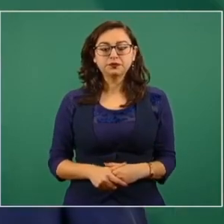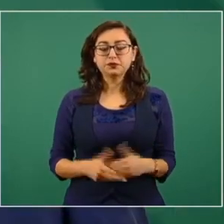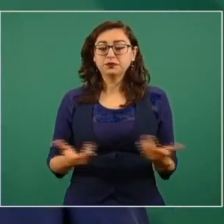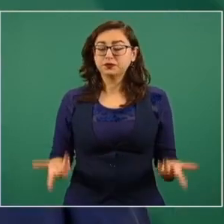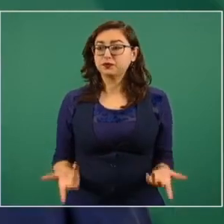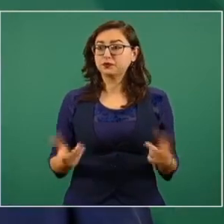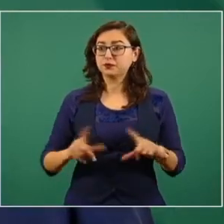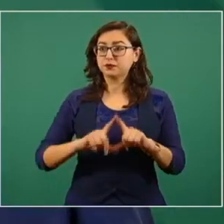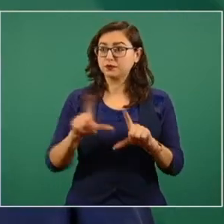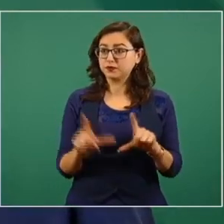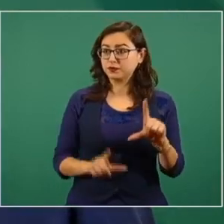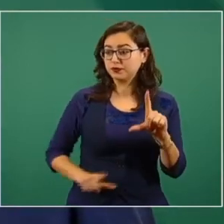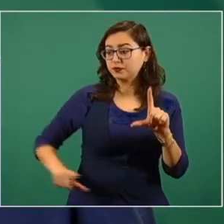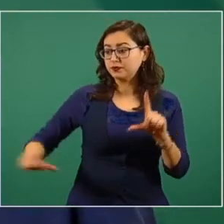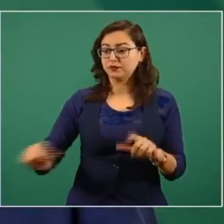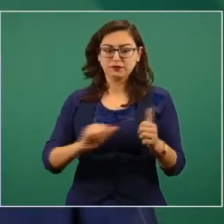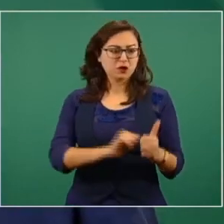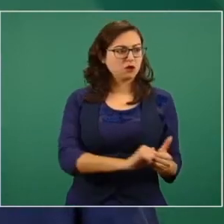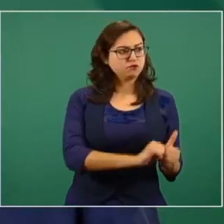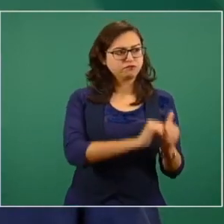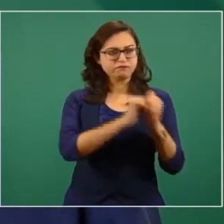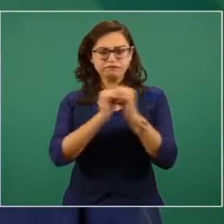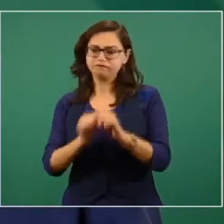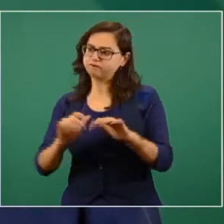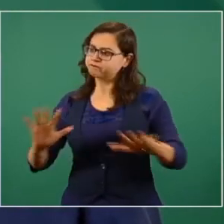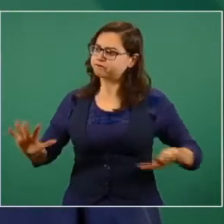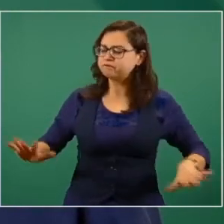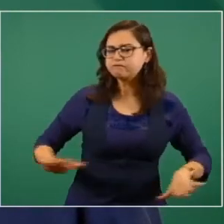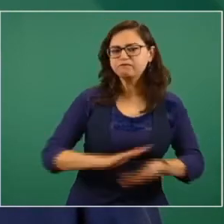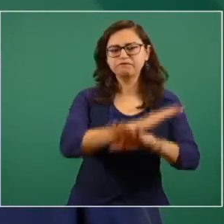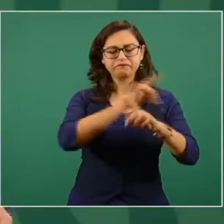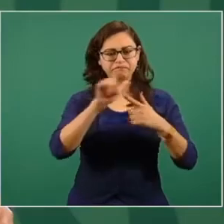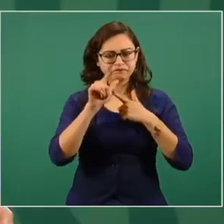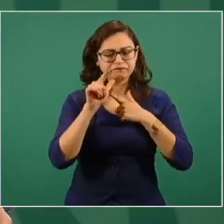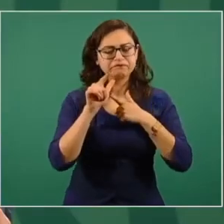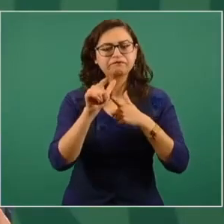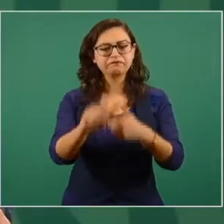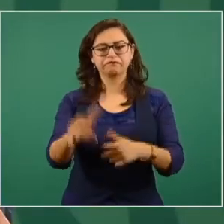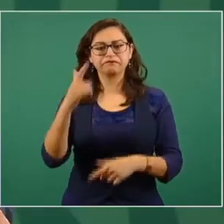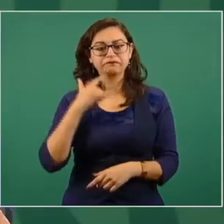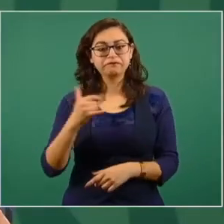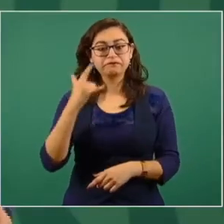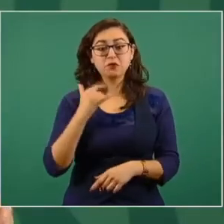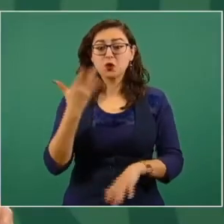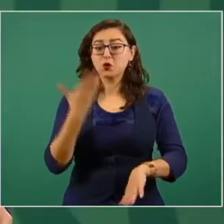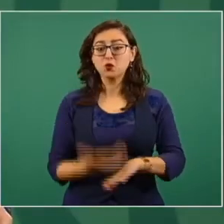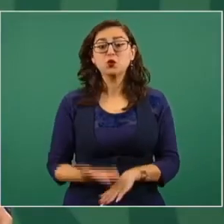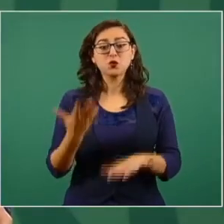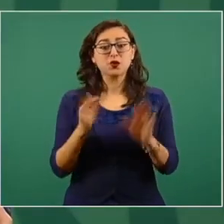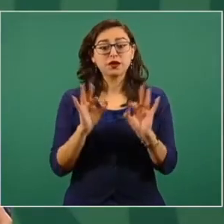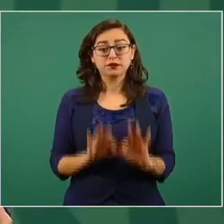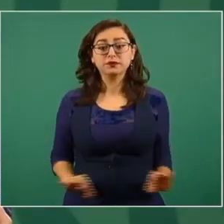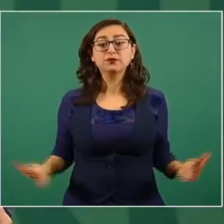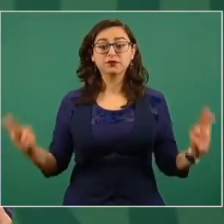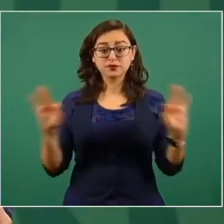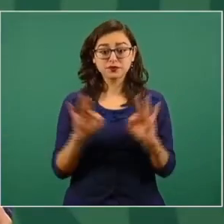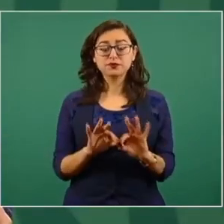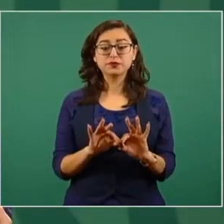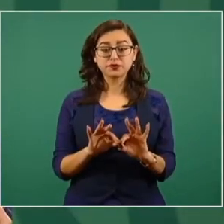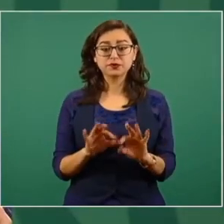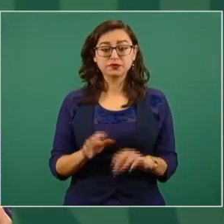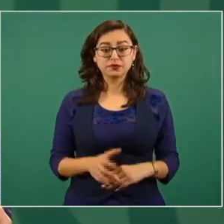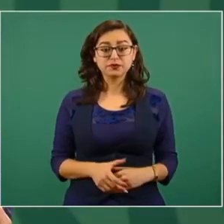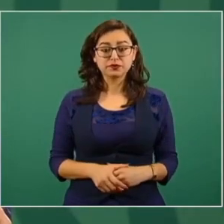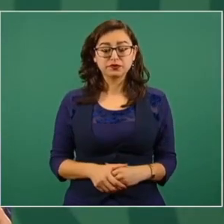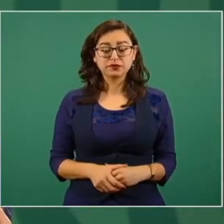con el proceso que se inició de transformación, que es fundamental para México, el